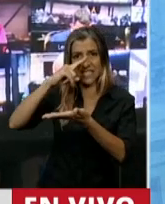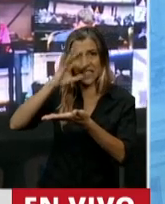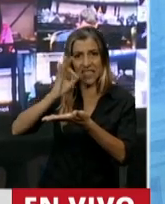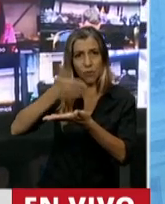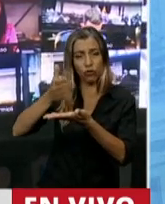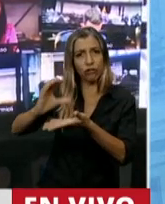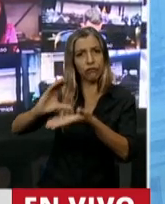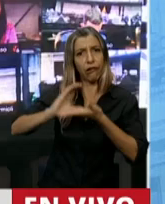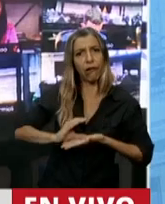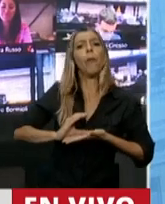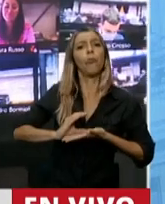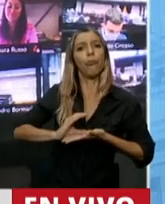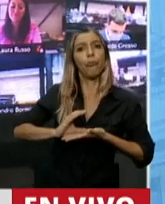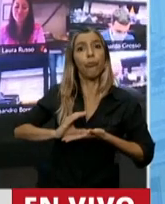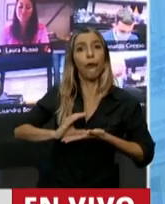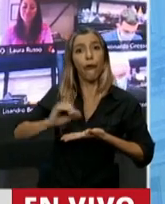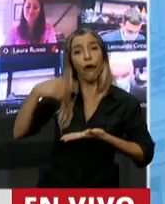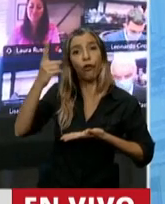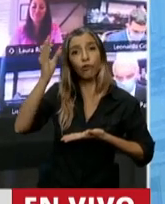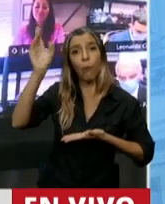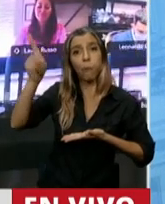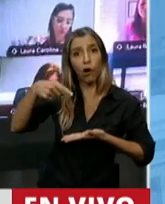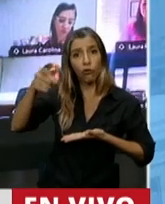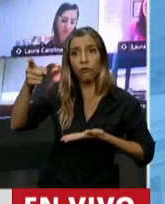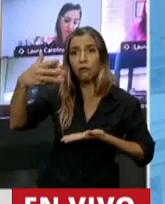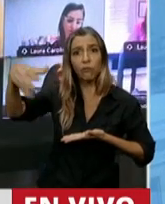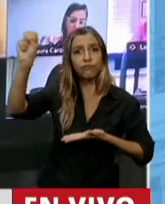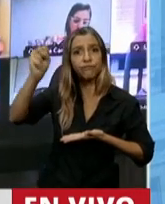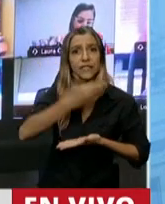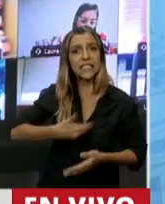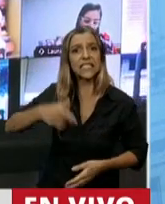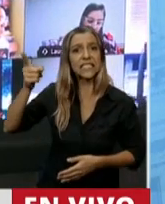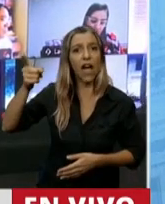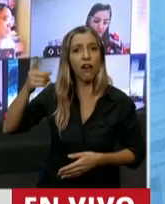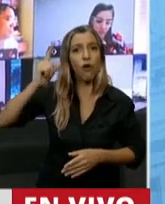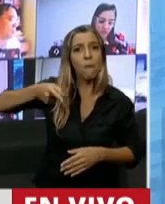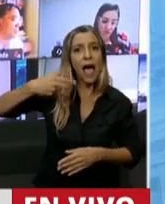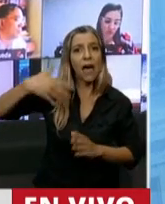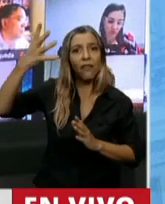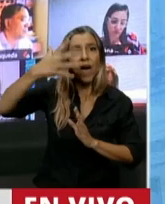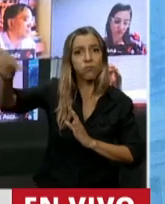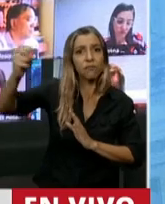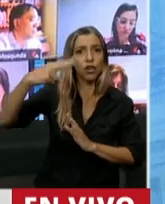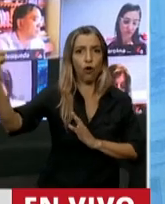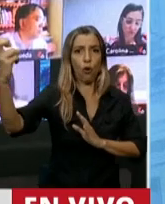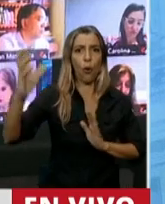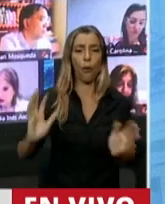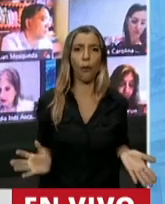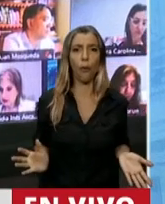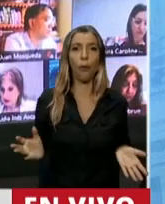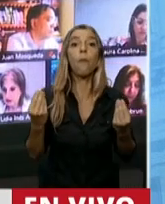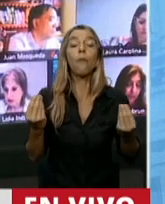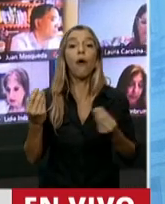resto, el Estado decide que se le descuente, porque para el Estado Norma tiene